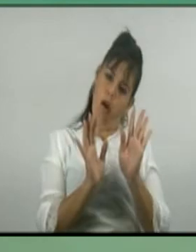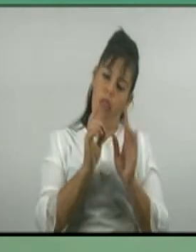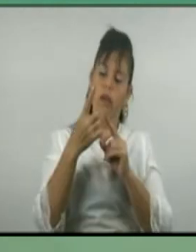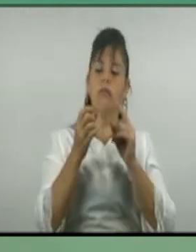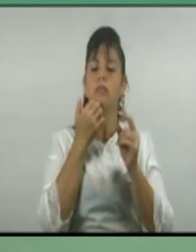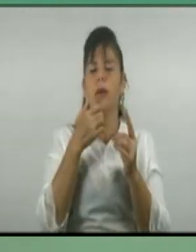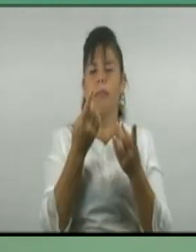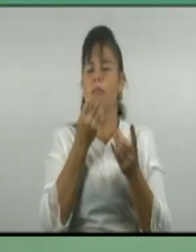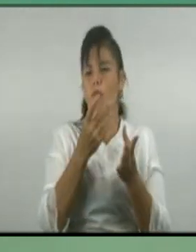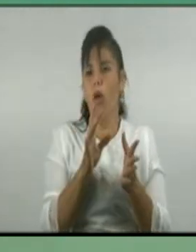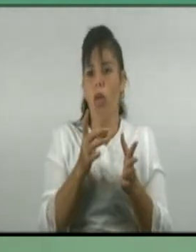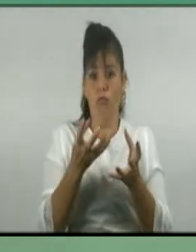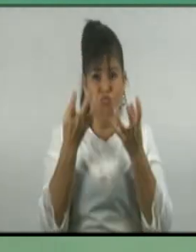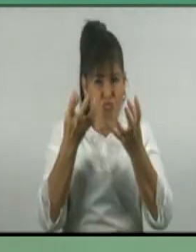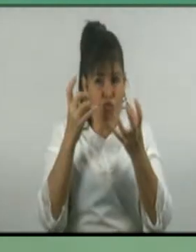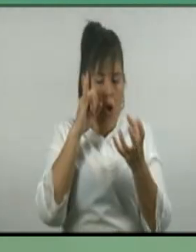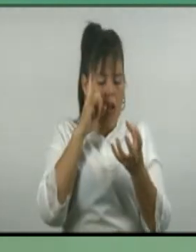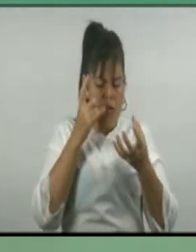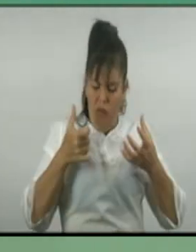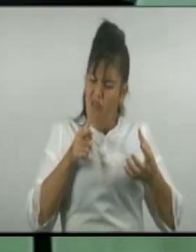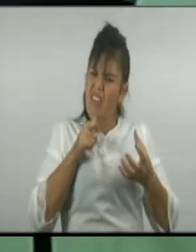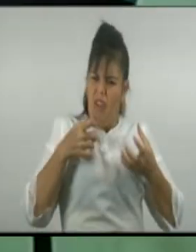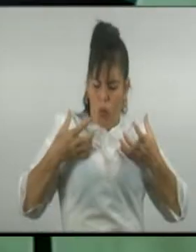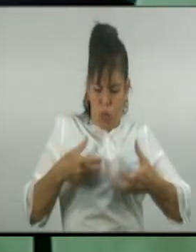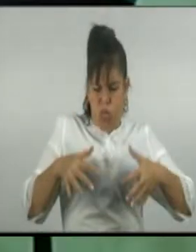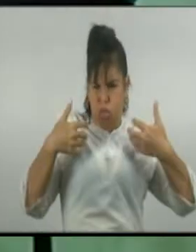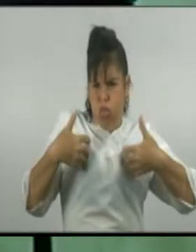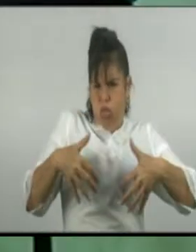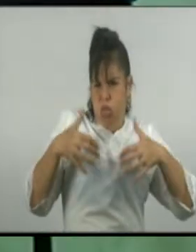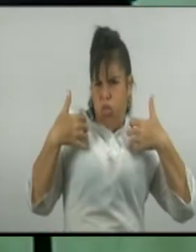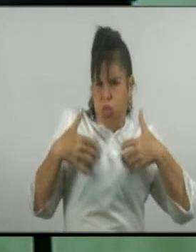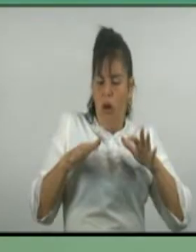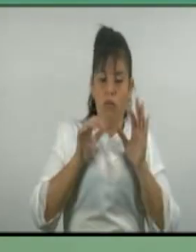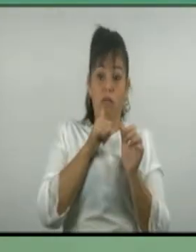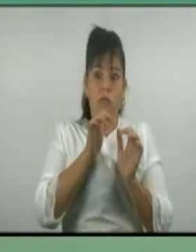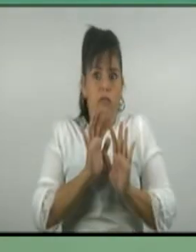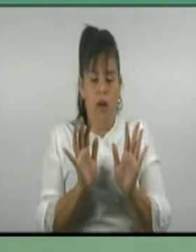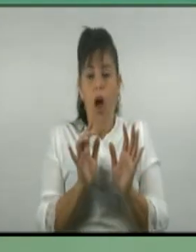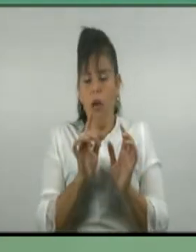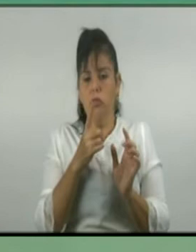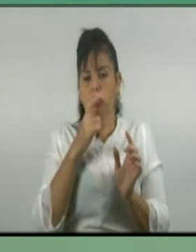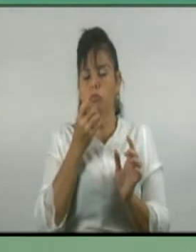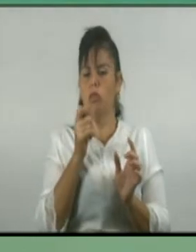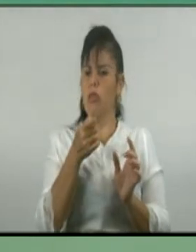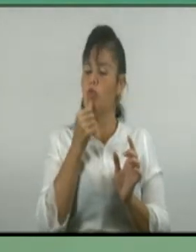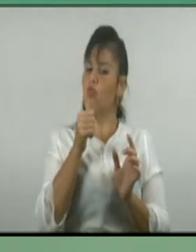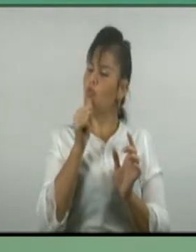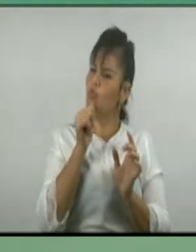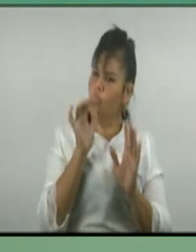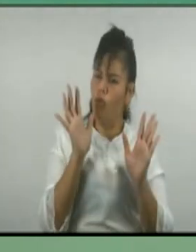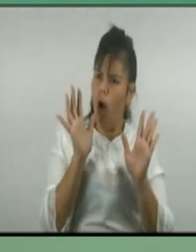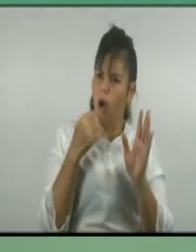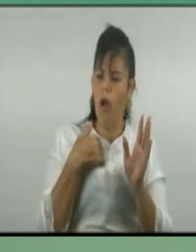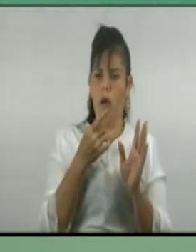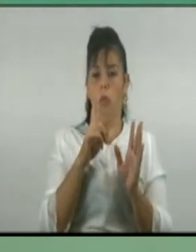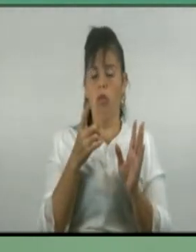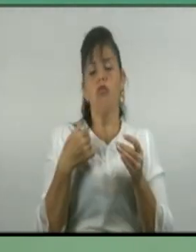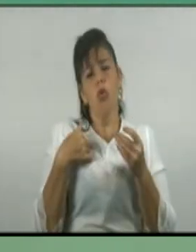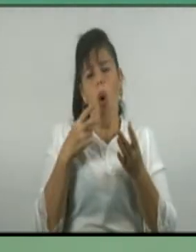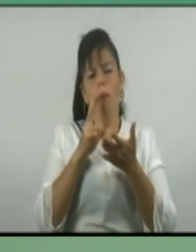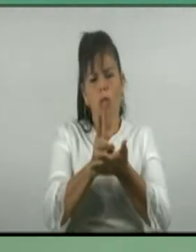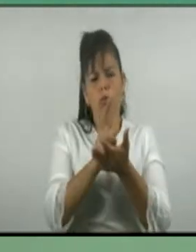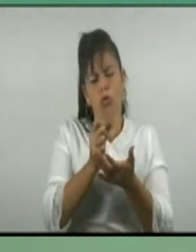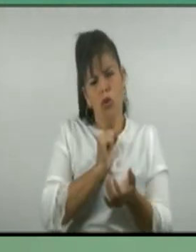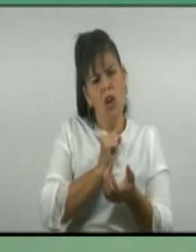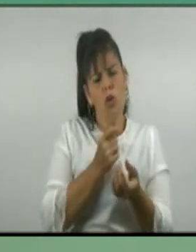tienen mucha leche y le es más fácil ar ante la duda pues que pueda existir una duda o que realmente quiera ser donante y no